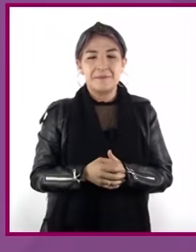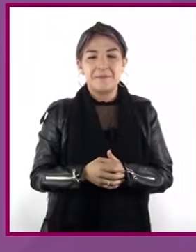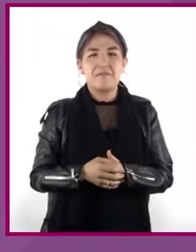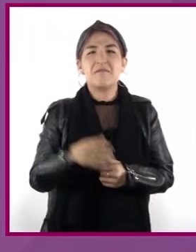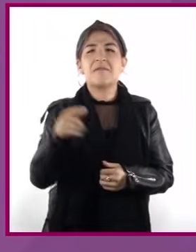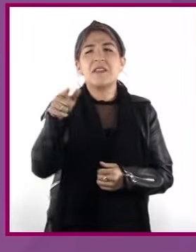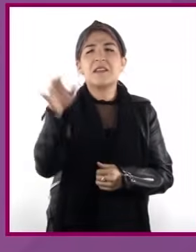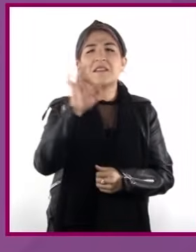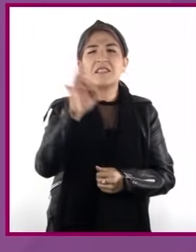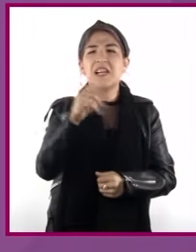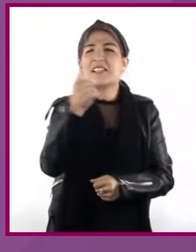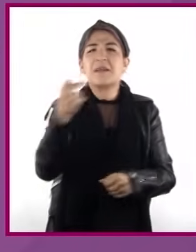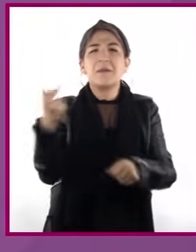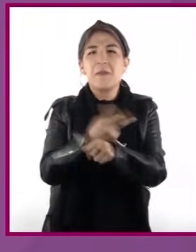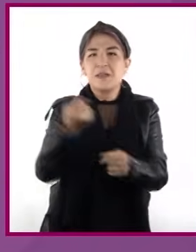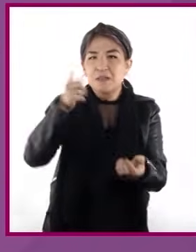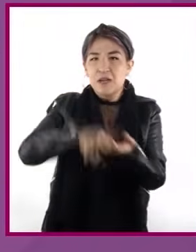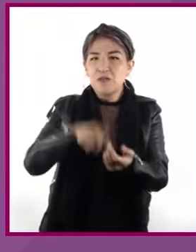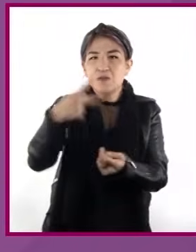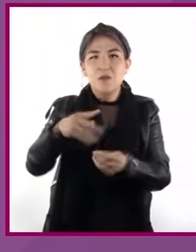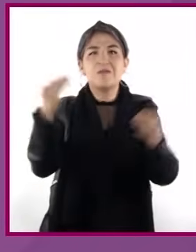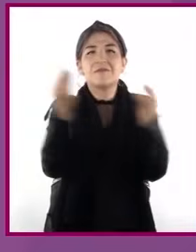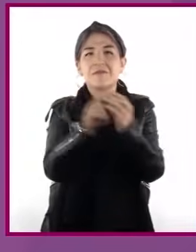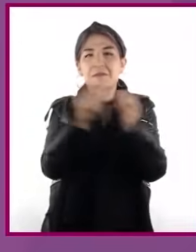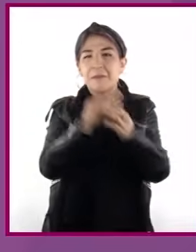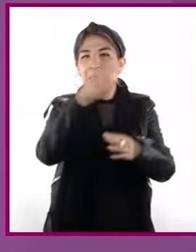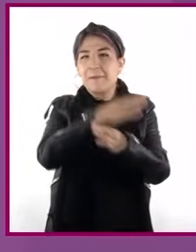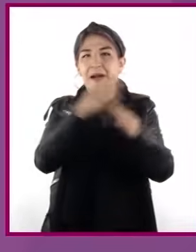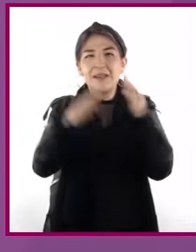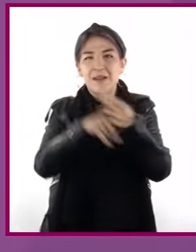¿Qué pasa con los estados de agregación de la materia?